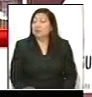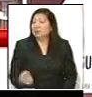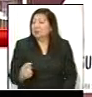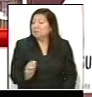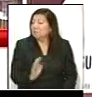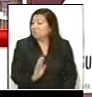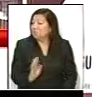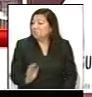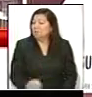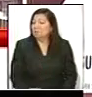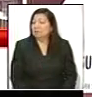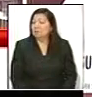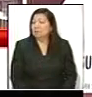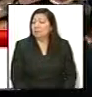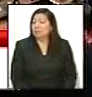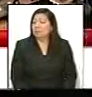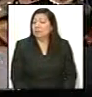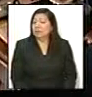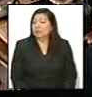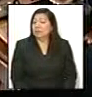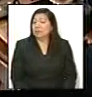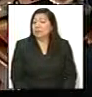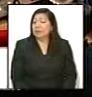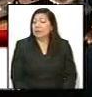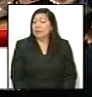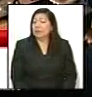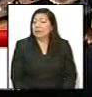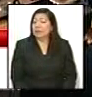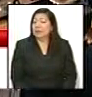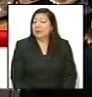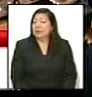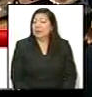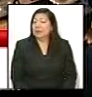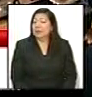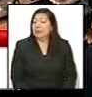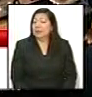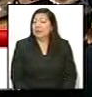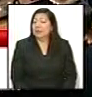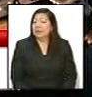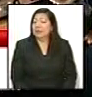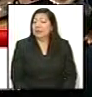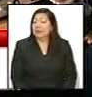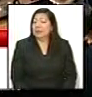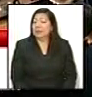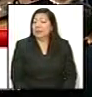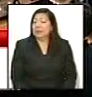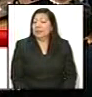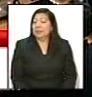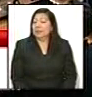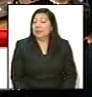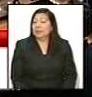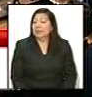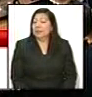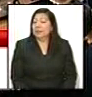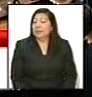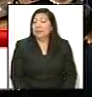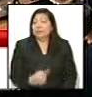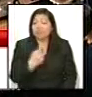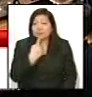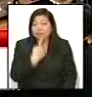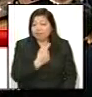si no también, ¿no? Gracias, congresista Alcorta. Congresista Mulder, luego congresista Arana. Presidenta, a título